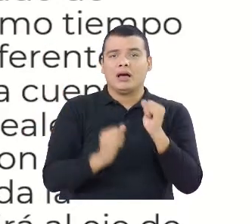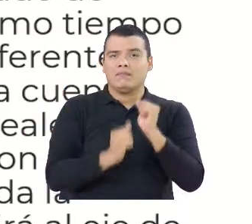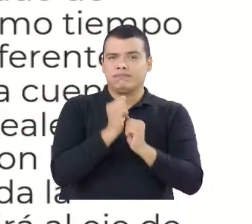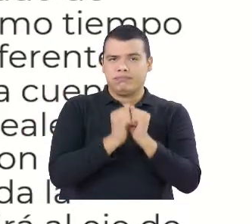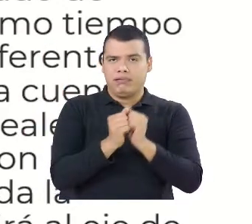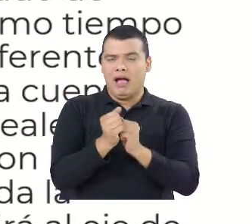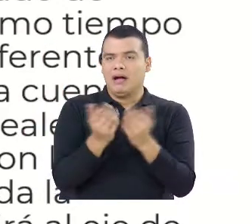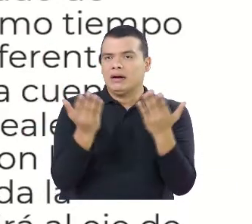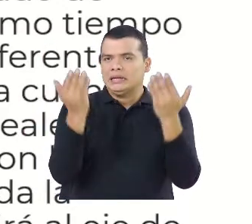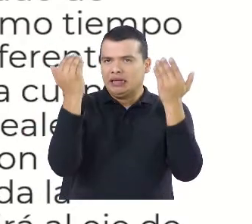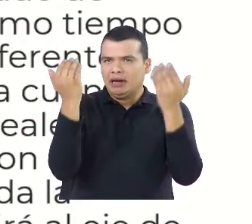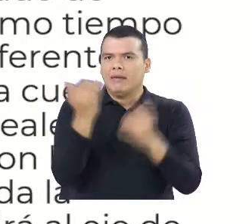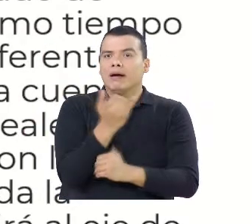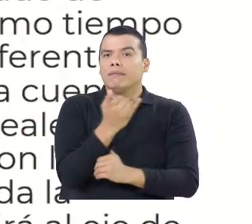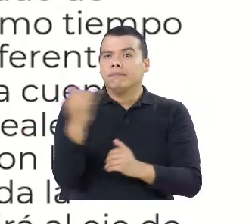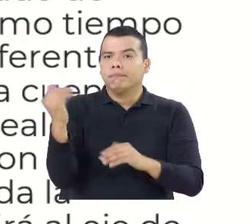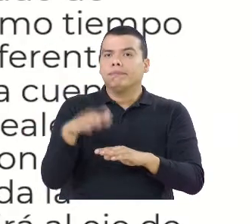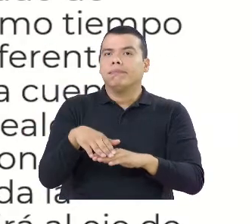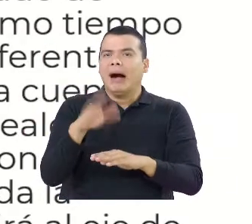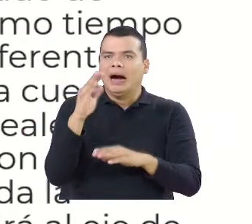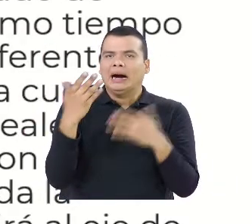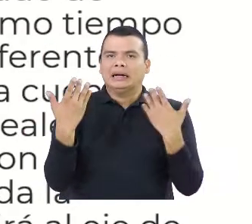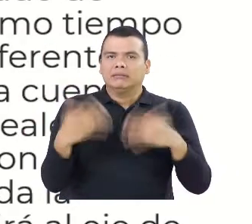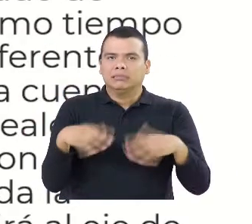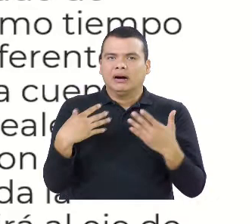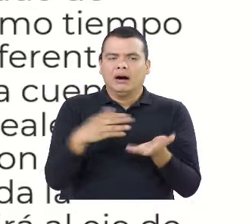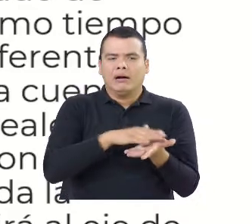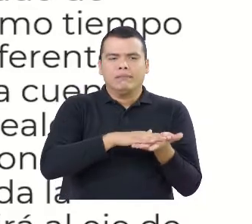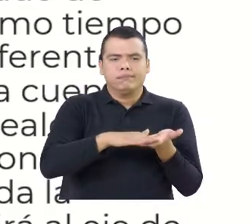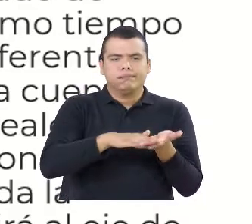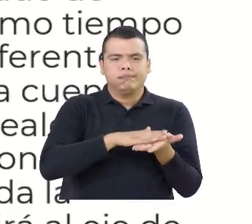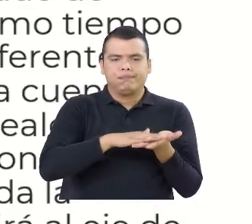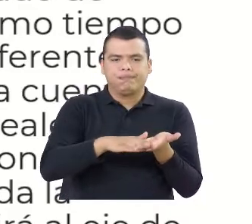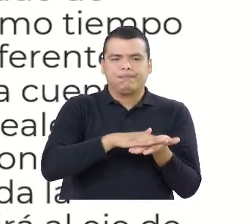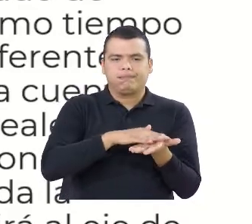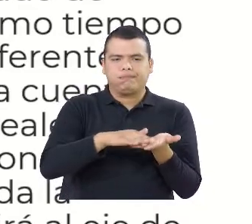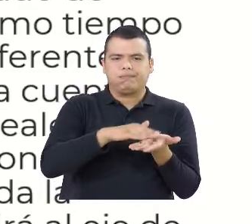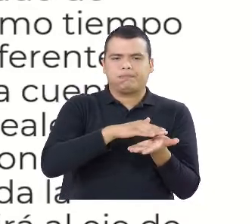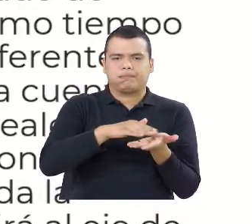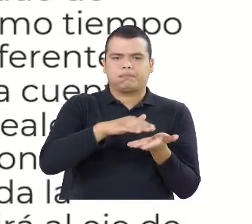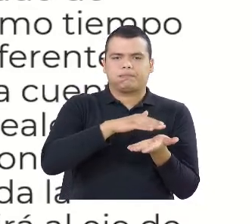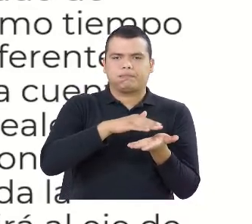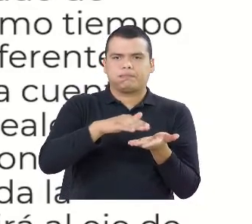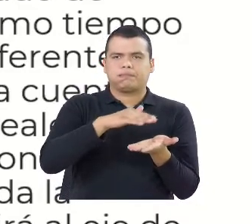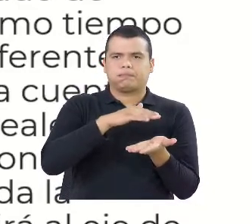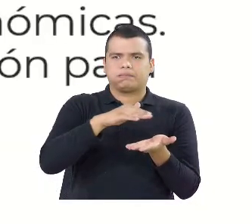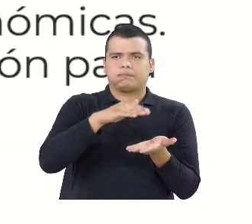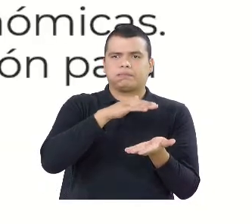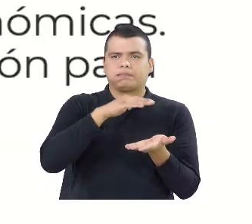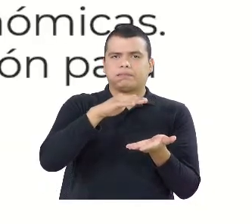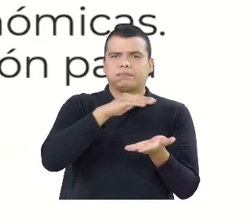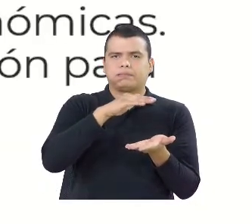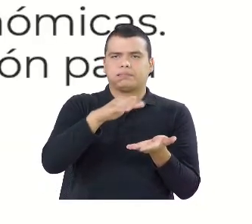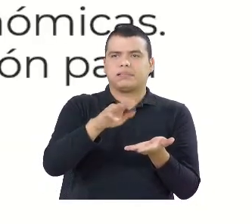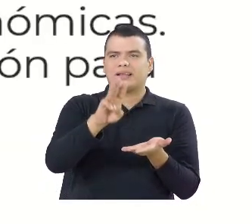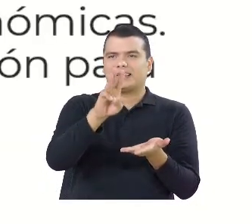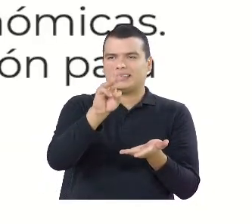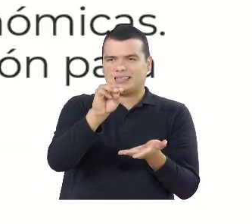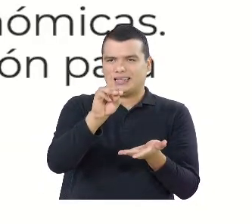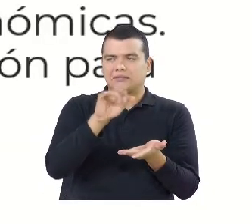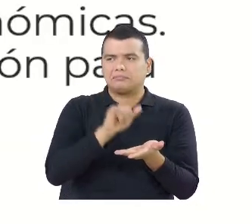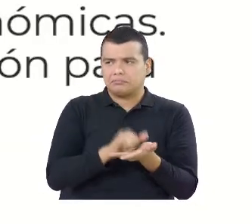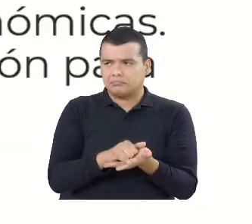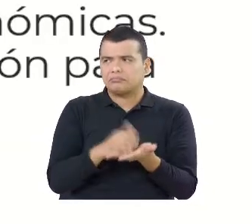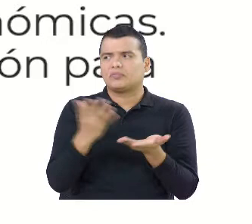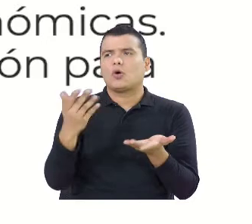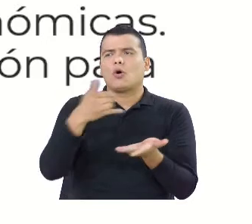CNC, en las impresoras 3D, las máquinas de corte, todos son el mismo sistema, todos. Para ella